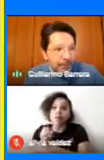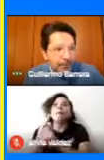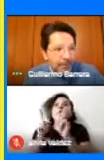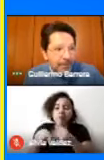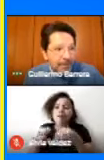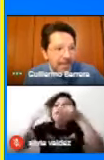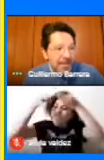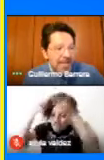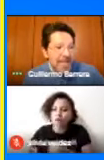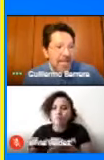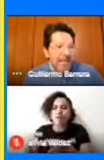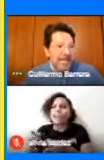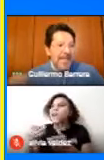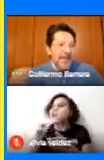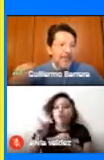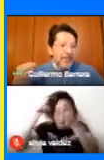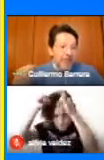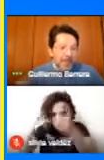formalización.